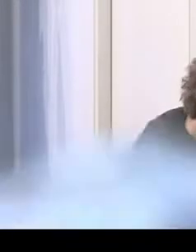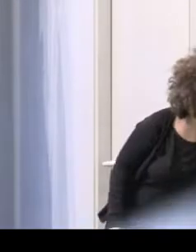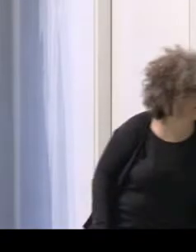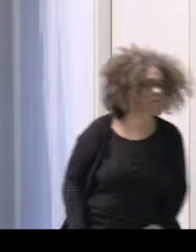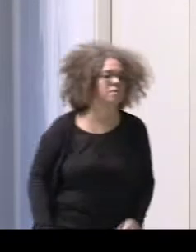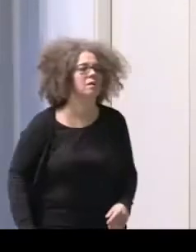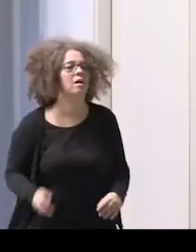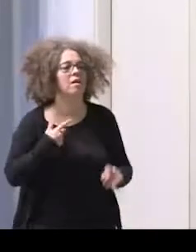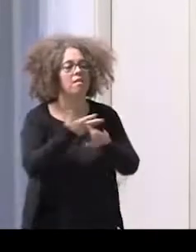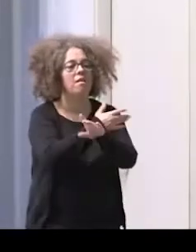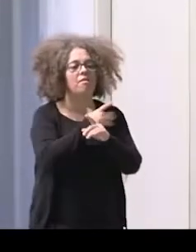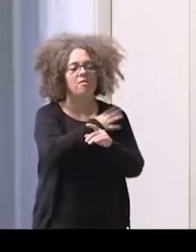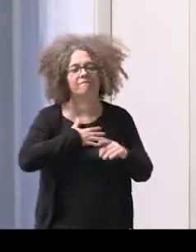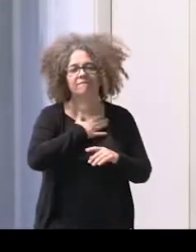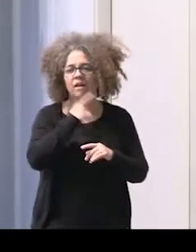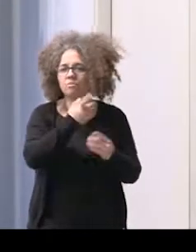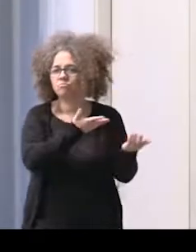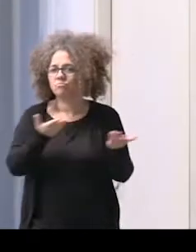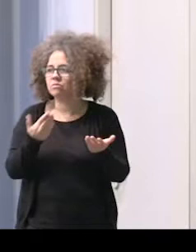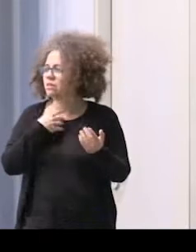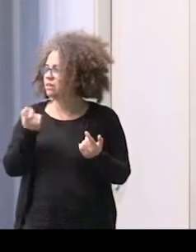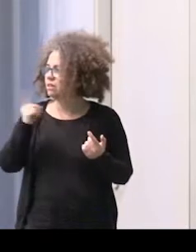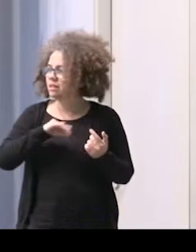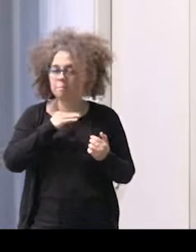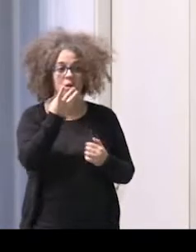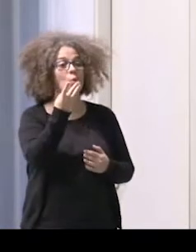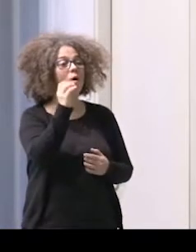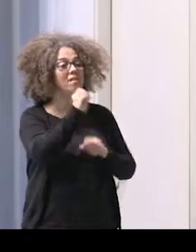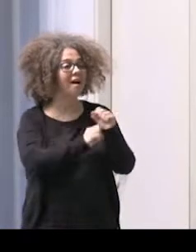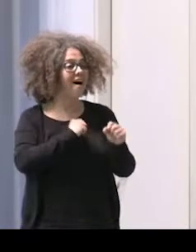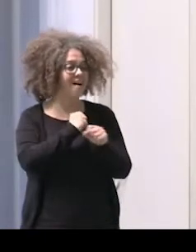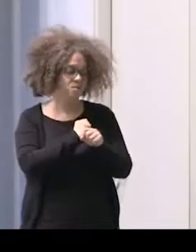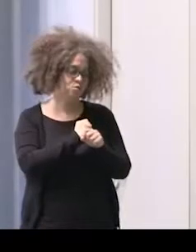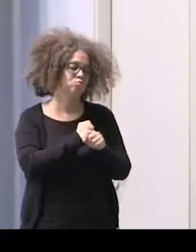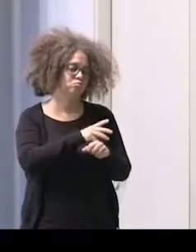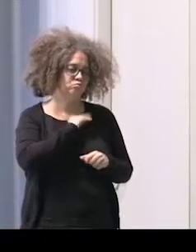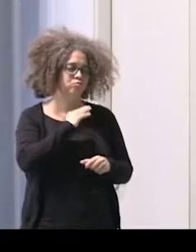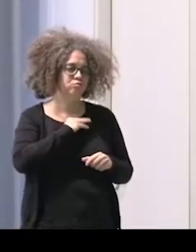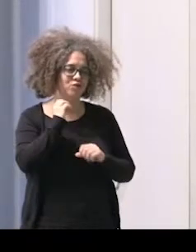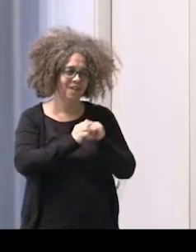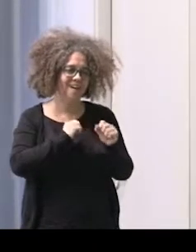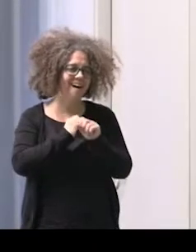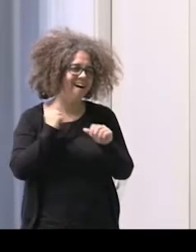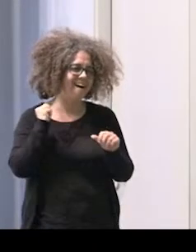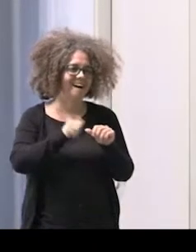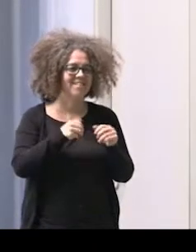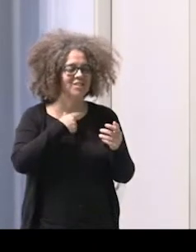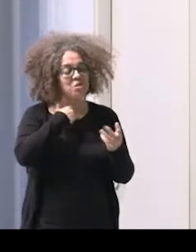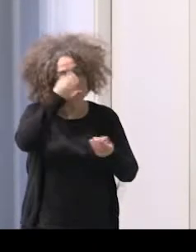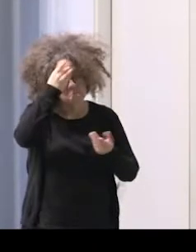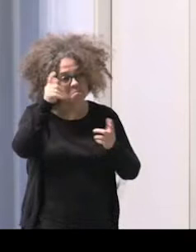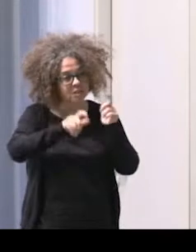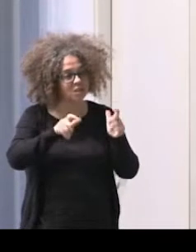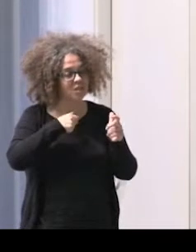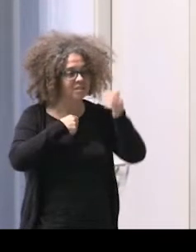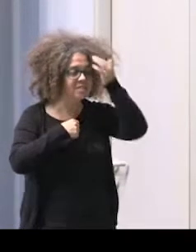investigación y sobre todo darles la enhorabuena porque 40 años son muchos años. Las personas pensamos que cumplir años está